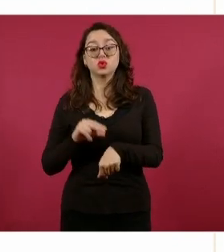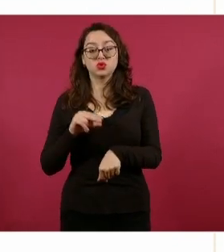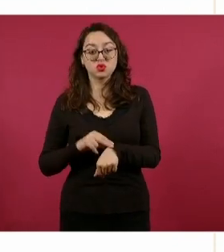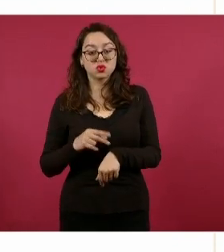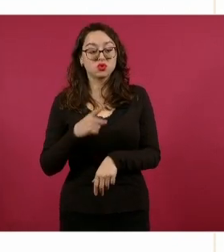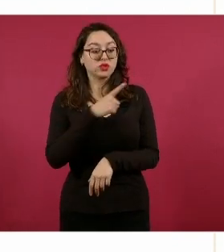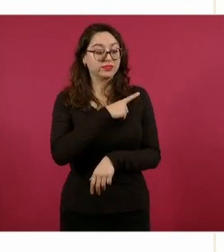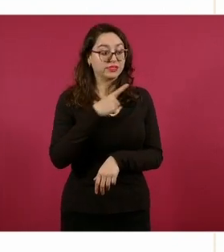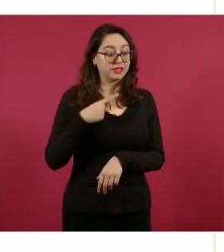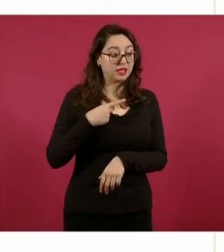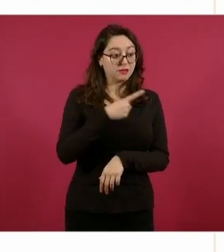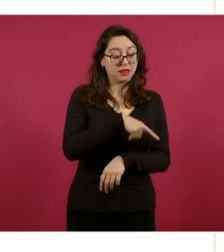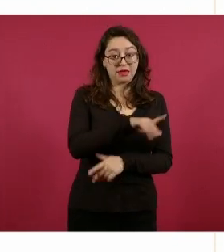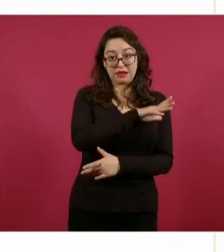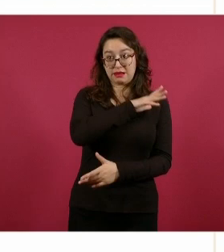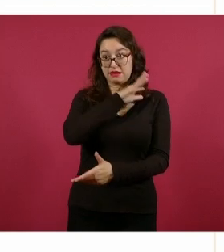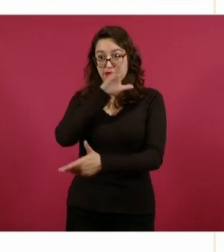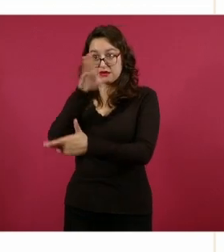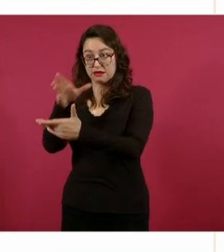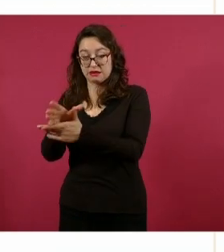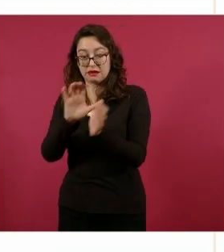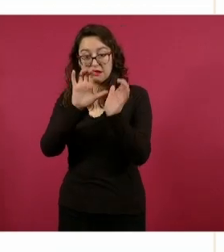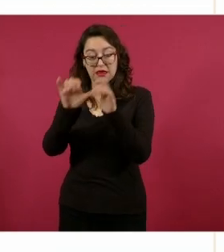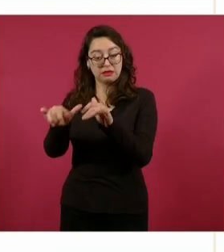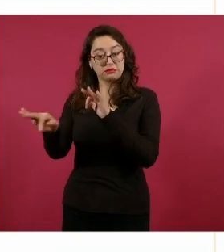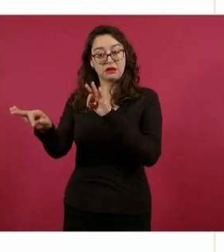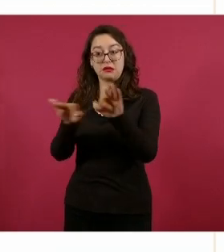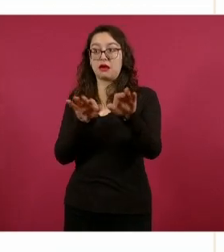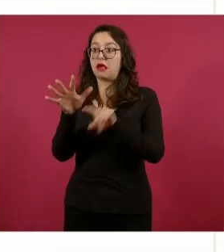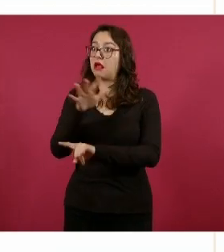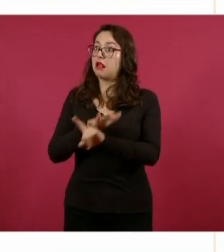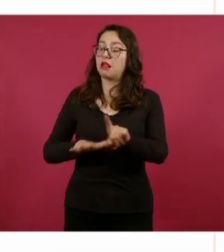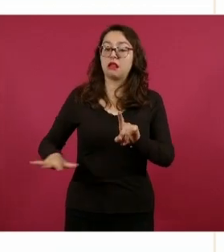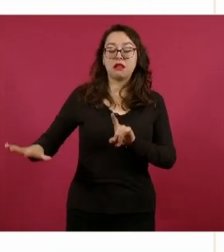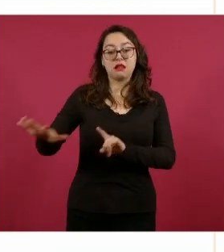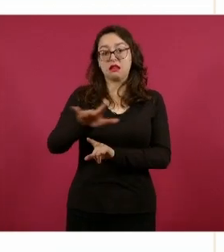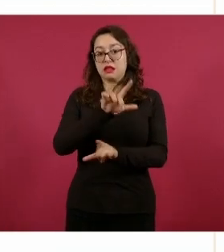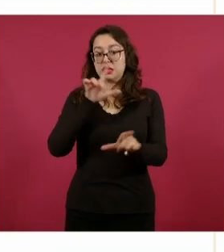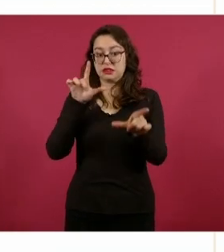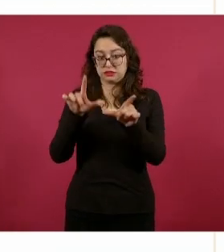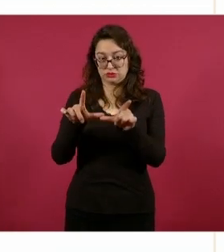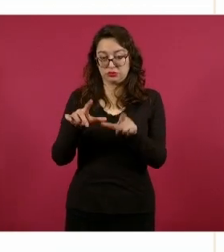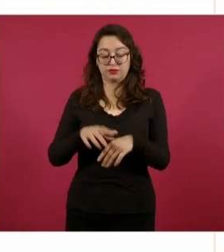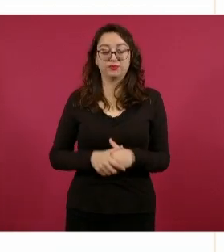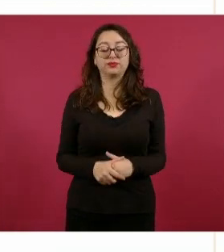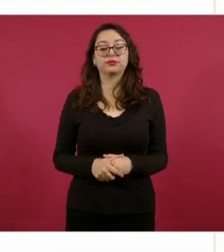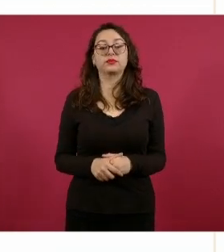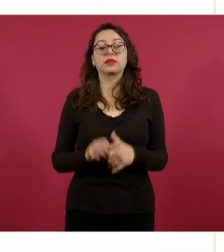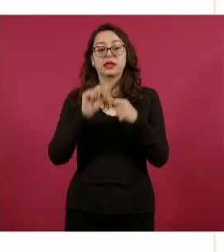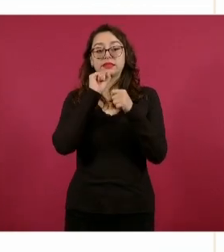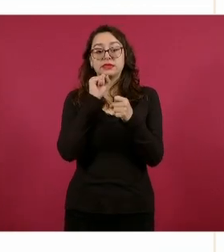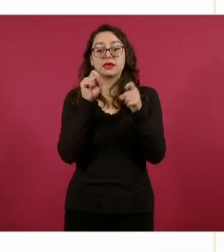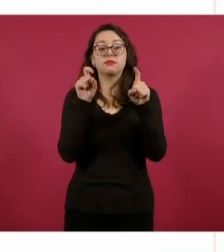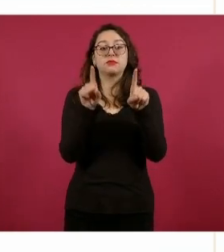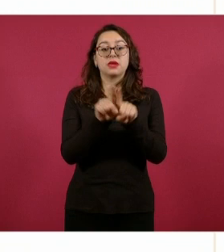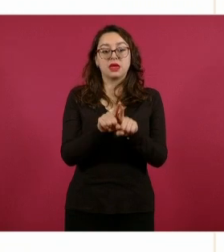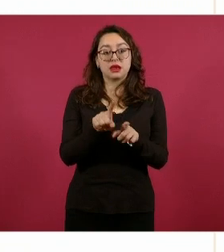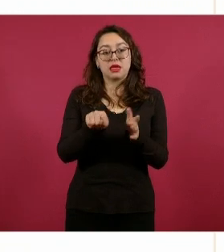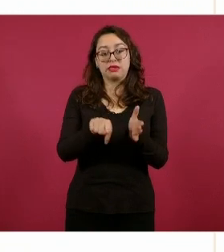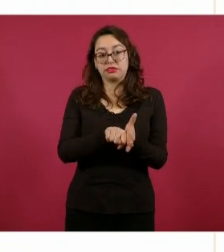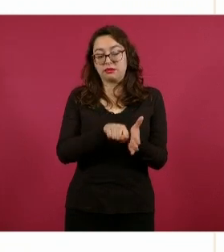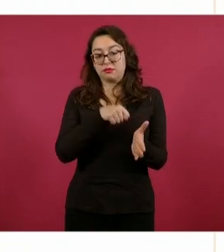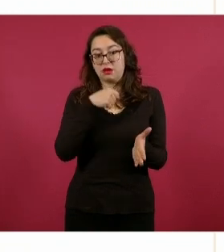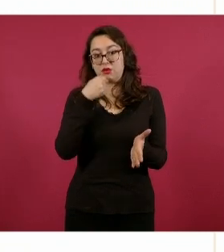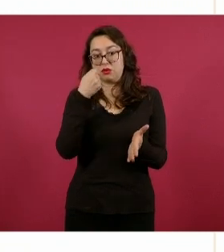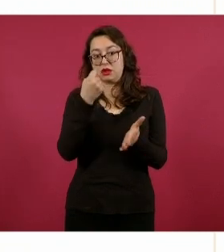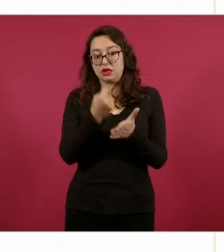anestesiólogos, tengan ya el lugar en donde van a trabajar listo. Por favor, la siguiente, tenemos el caso de Tamaulipas,